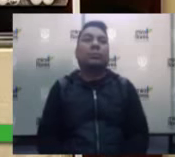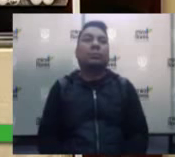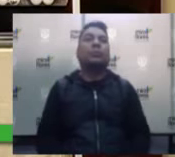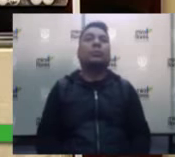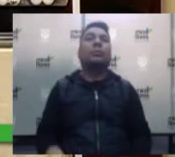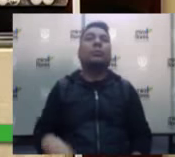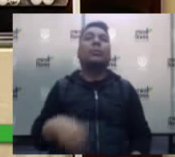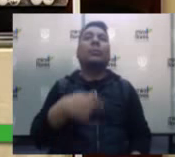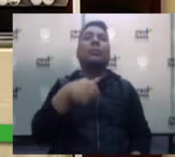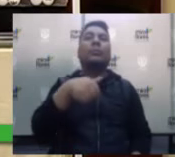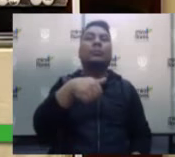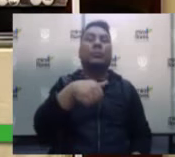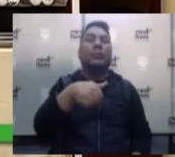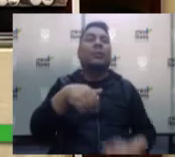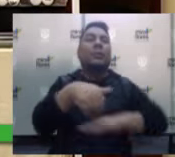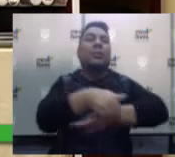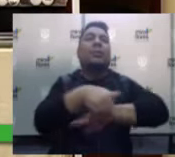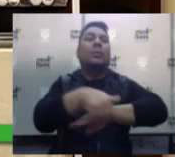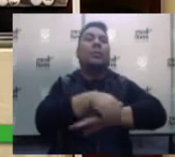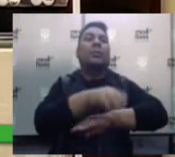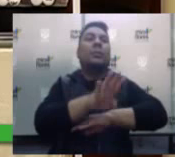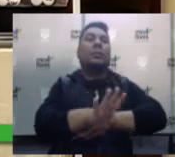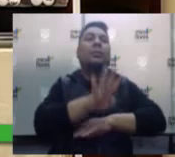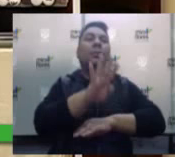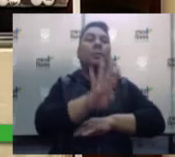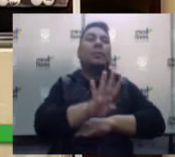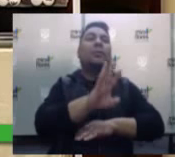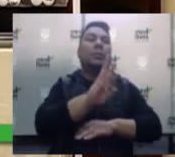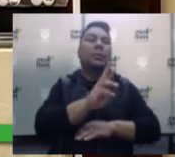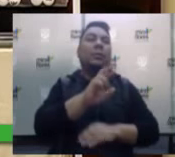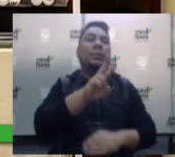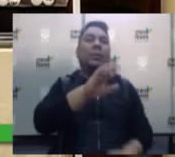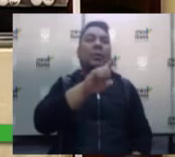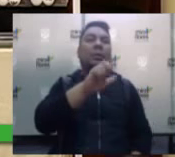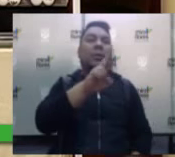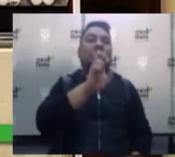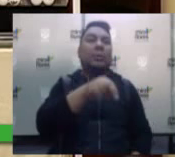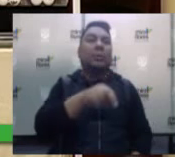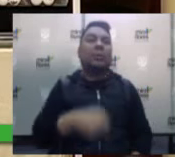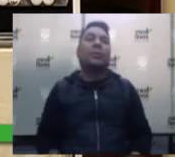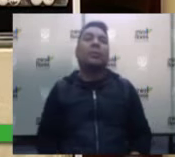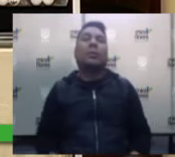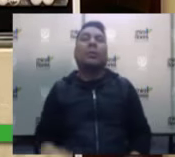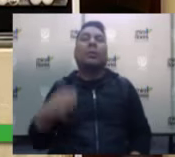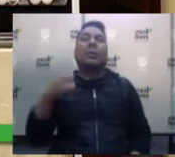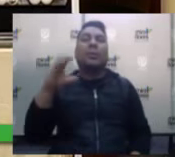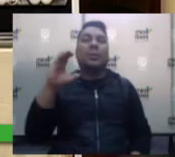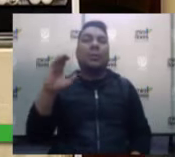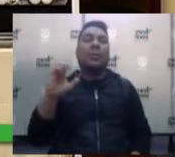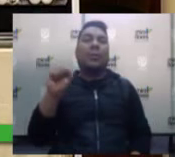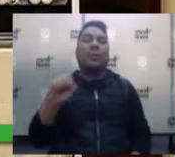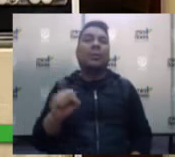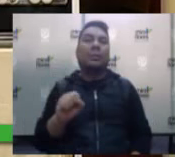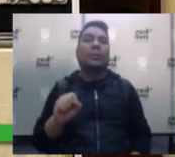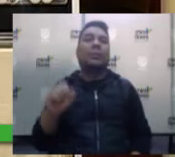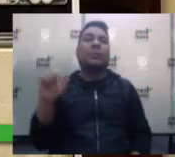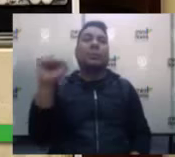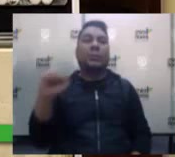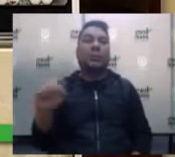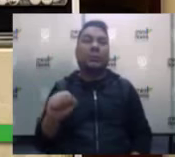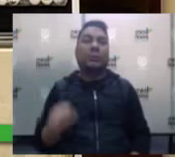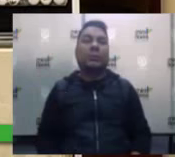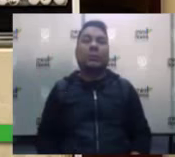Ubicación 93, Avenida Villarán, cuadra 4, frente al 446. S. Letra S. S, Unión